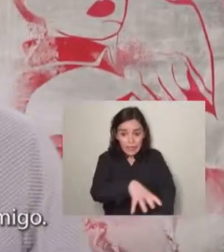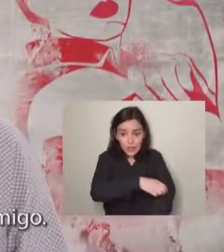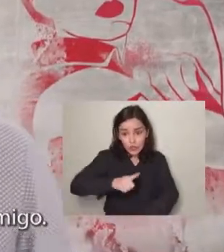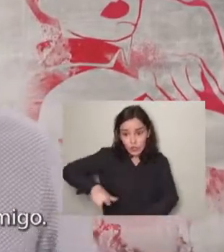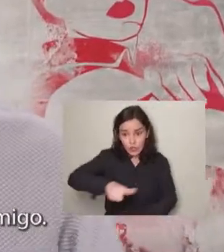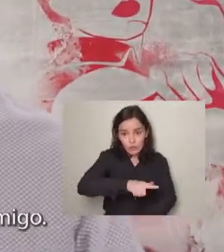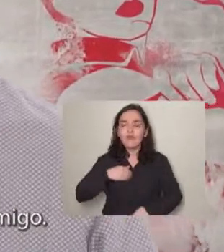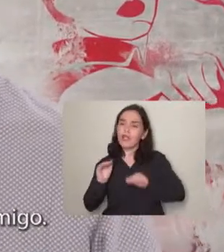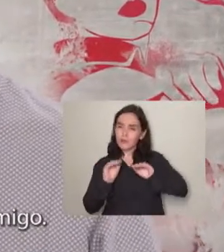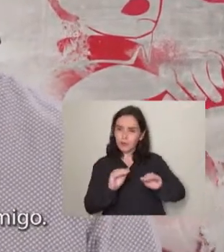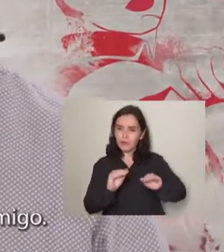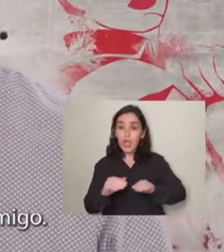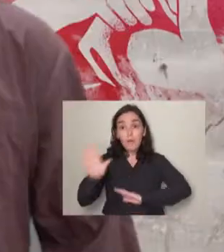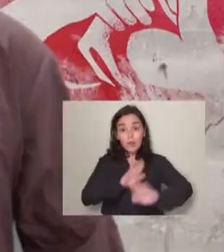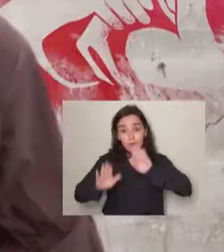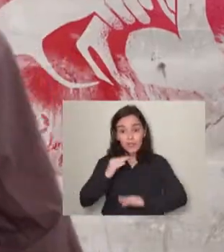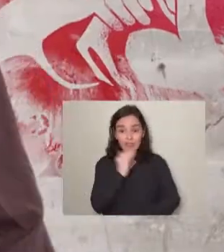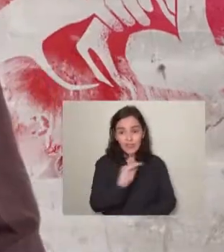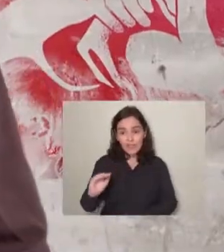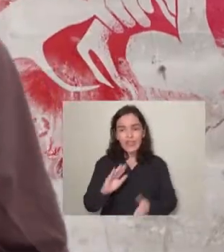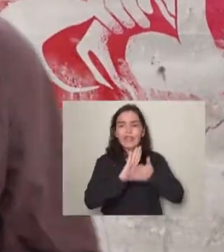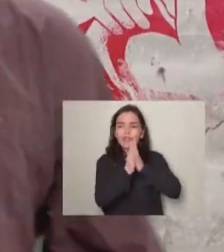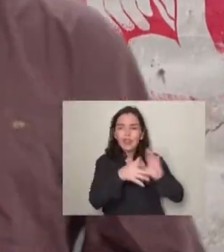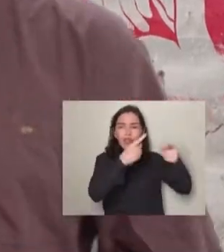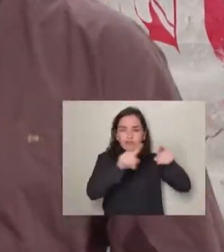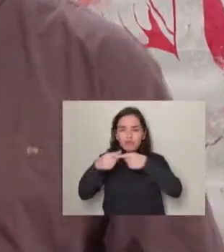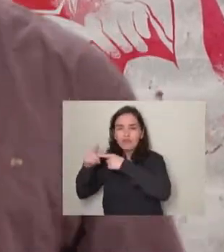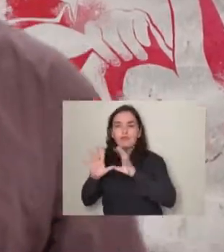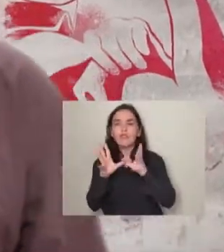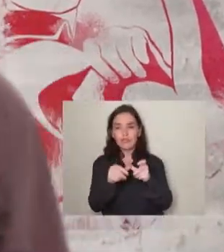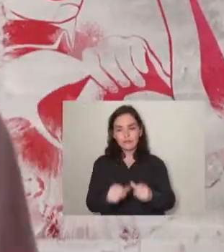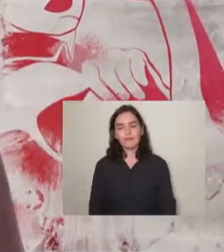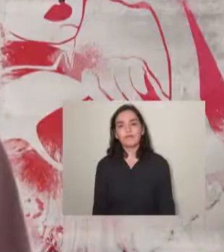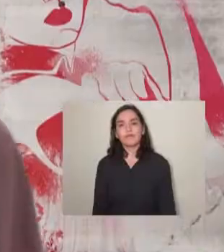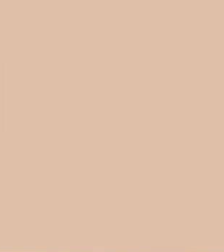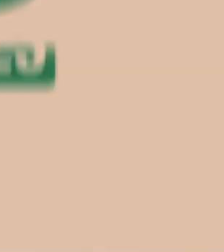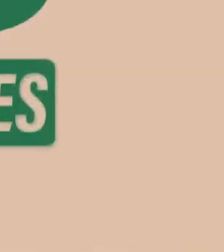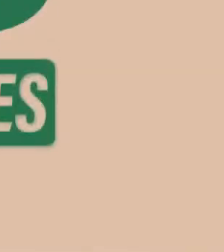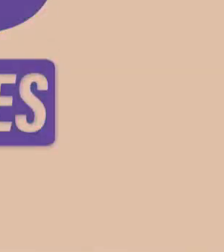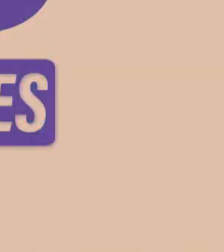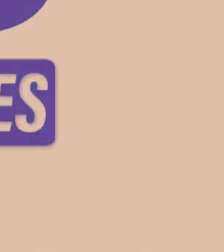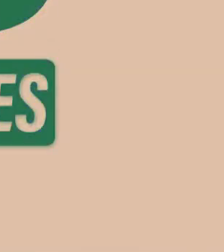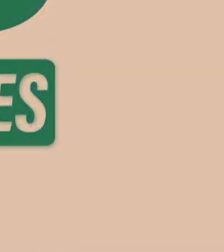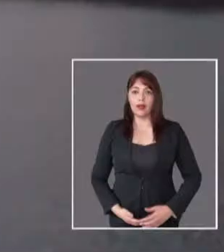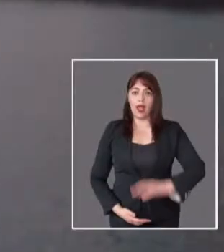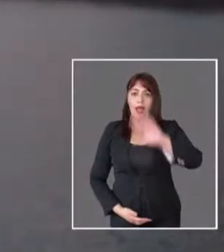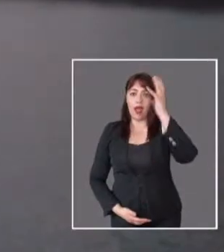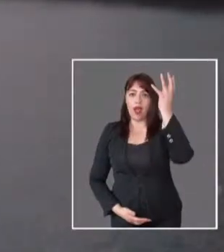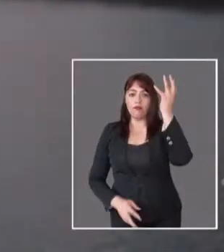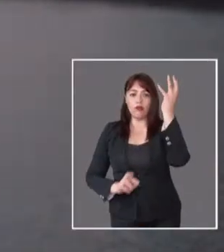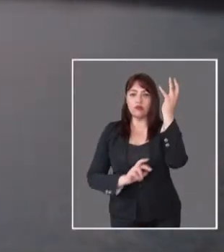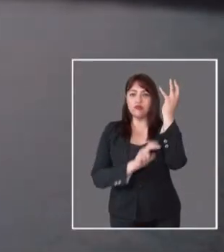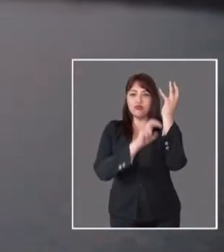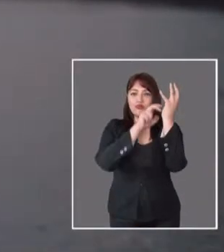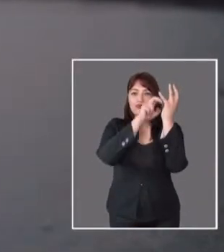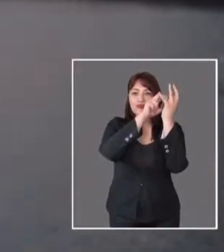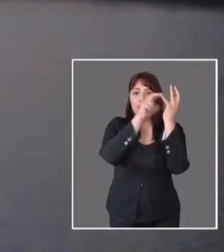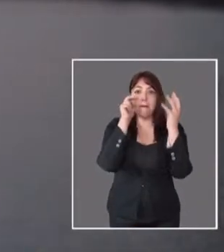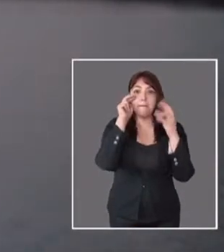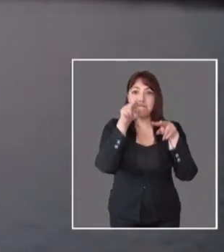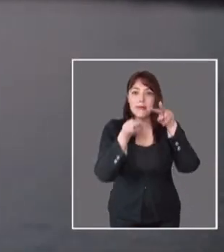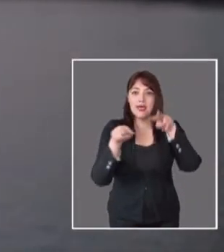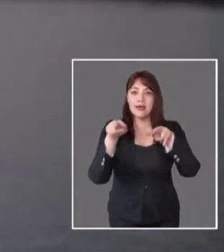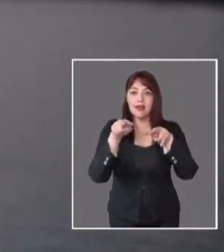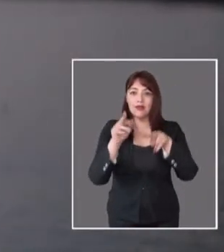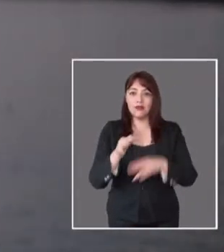región de los lagos puedes contar conmigo con la protección de la infancia de todas las formas de familia subimos al árbol para